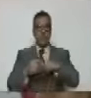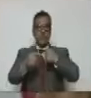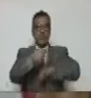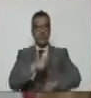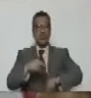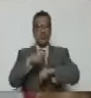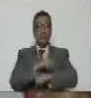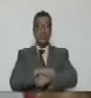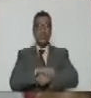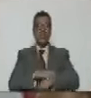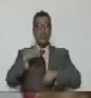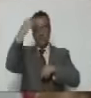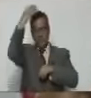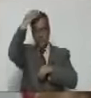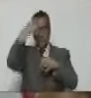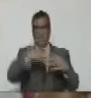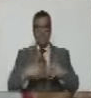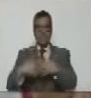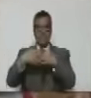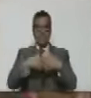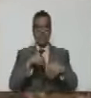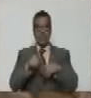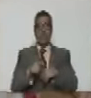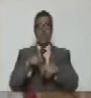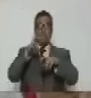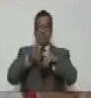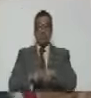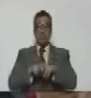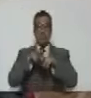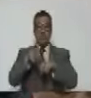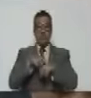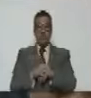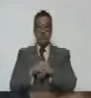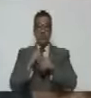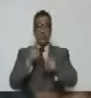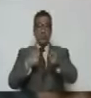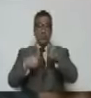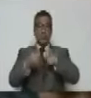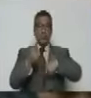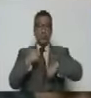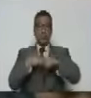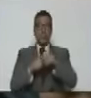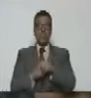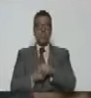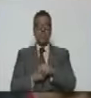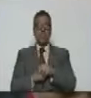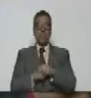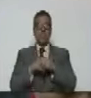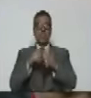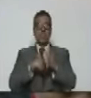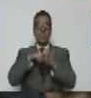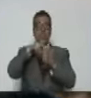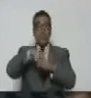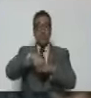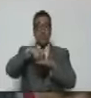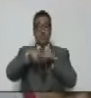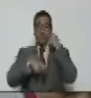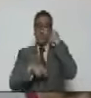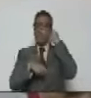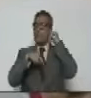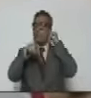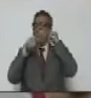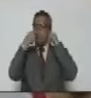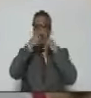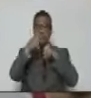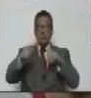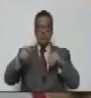gobierno imperialista de los Estados Unidos sentándose a negociar, claudicando, pues, ante un